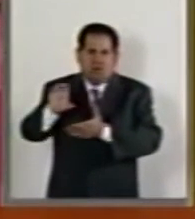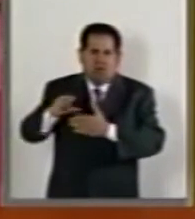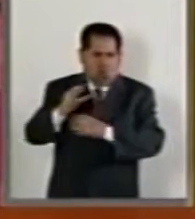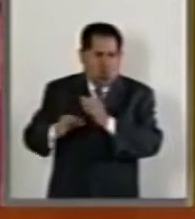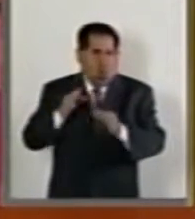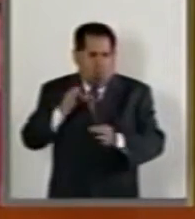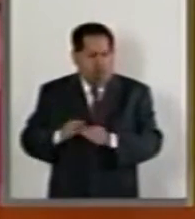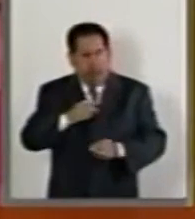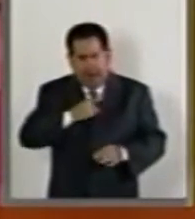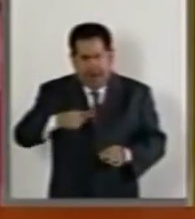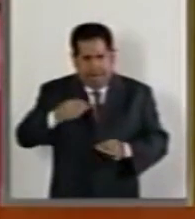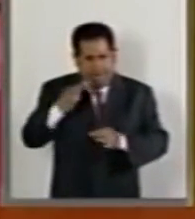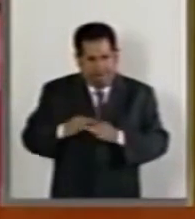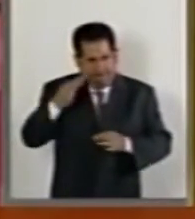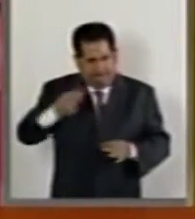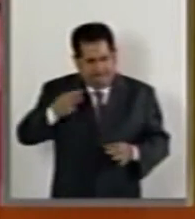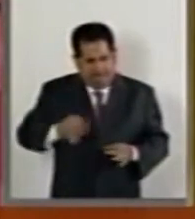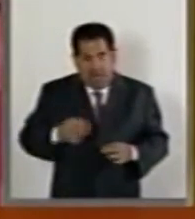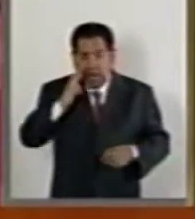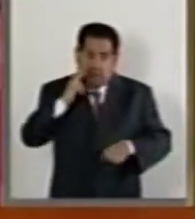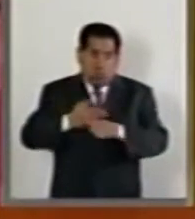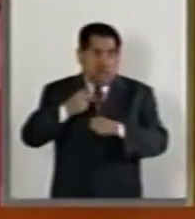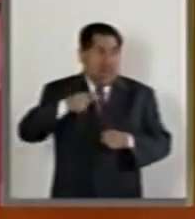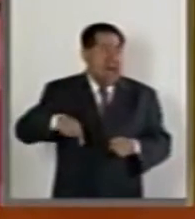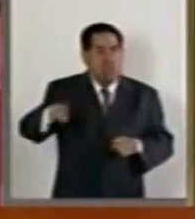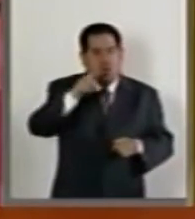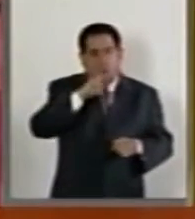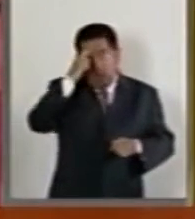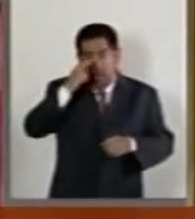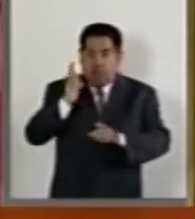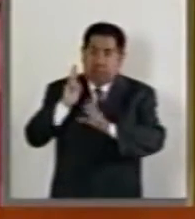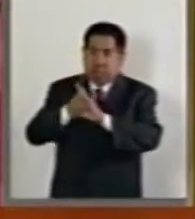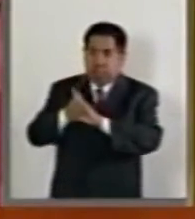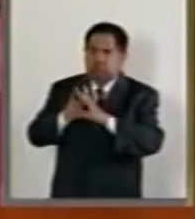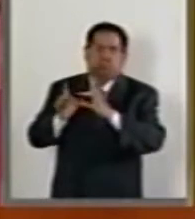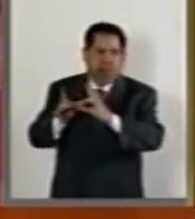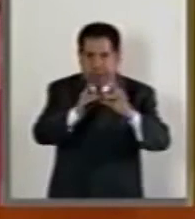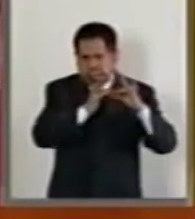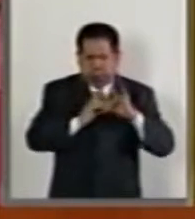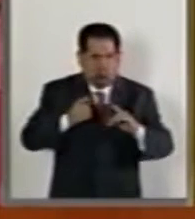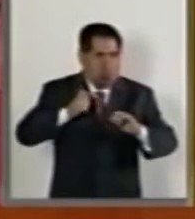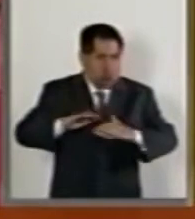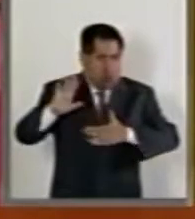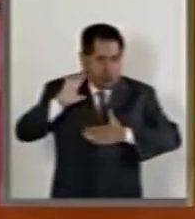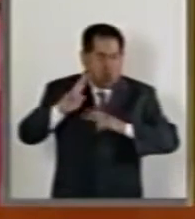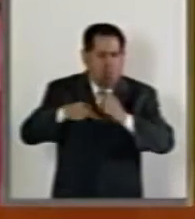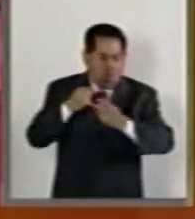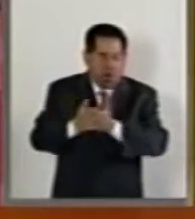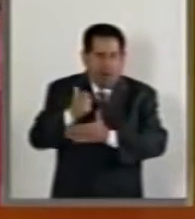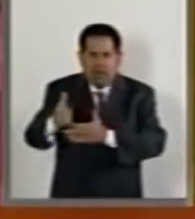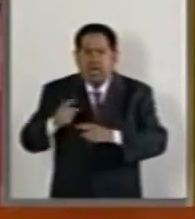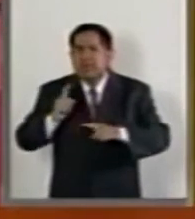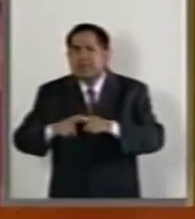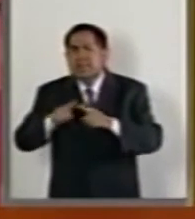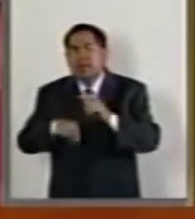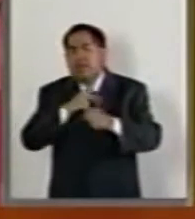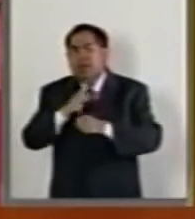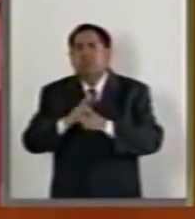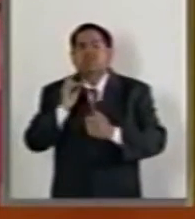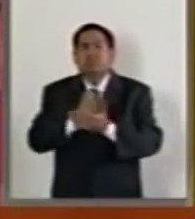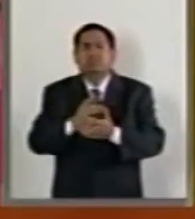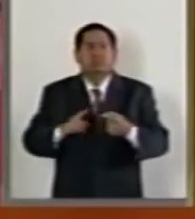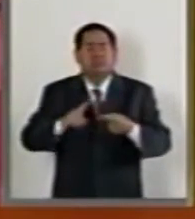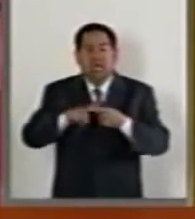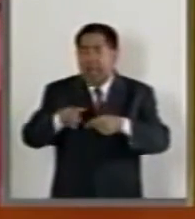como debe de ser y como es la obligación que se asume por la vinculación con la Comisión Interamericana, solamente